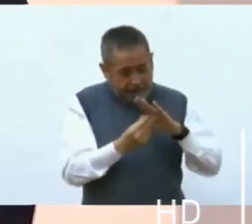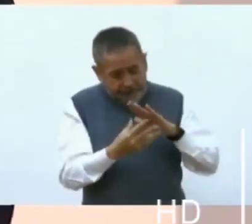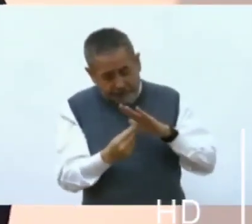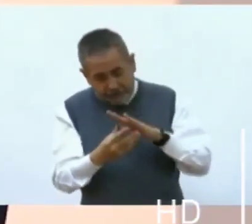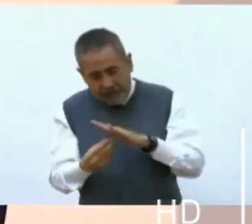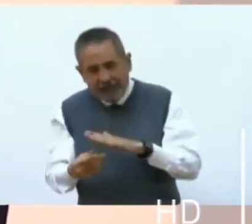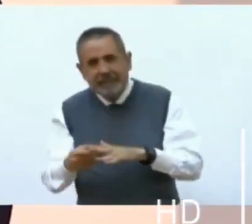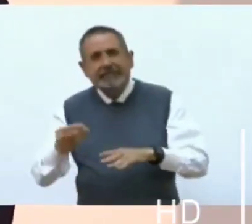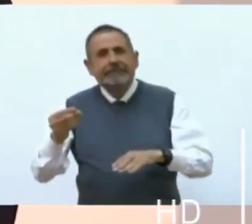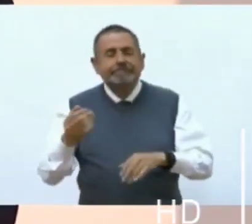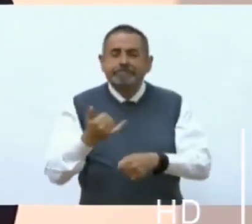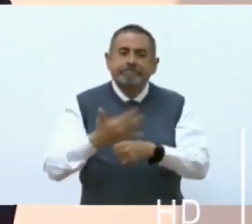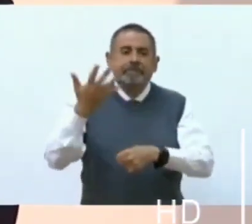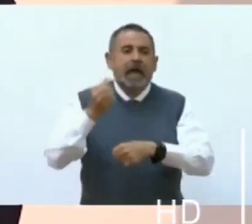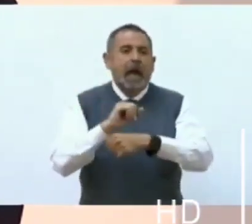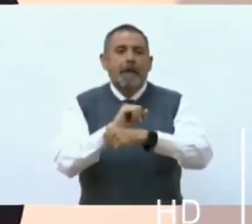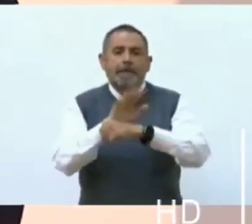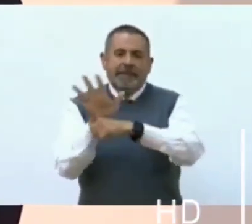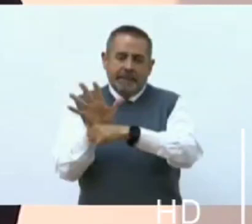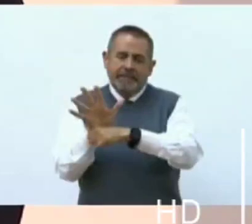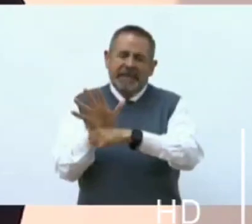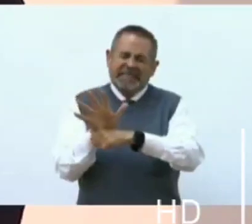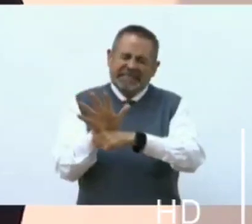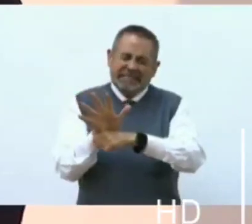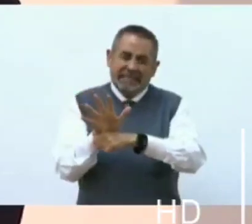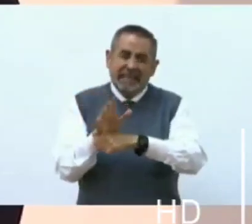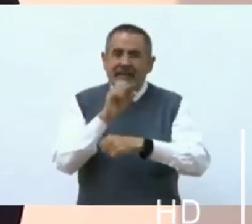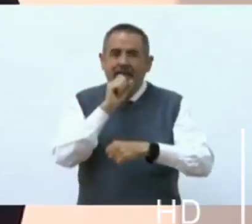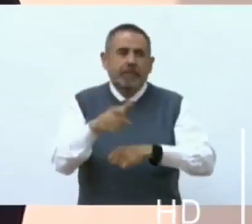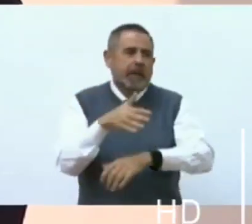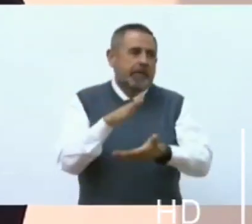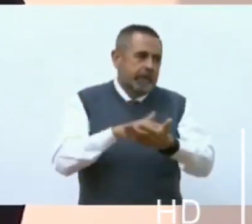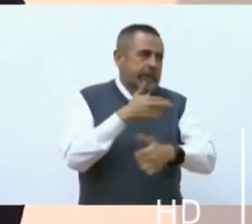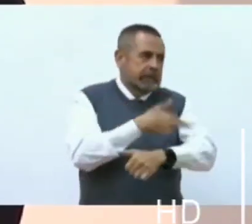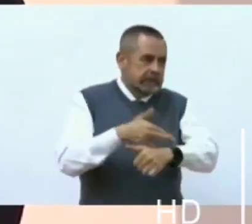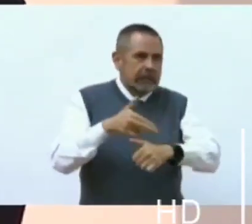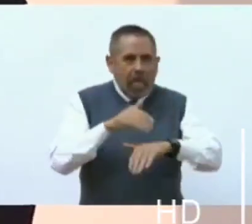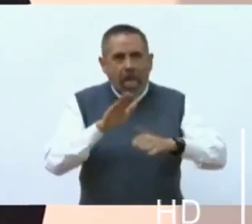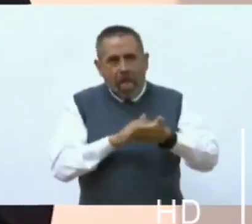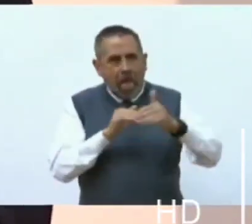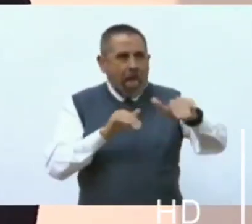la pandemia, y lo tengo que decir también, por la burocracia muchas veces,